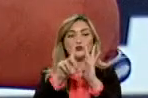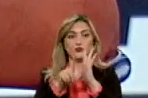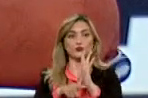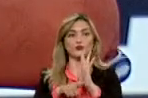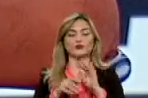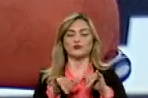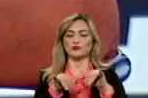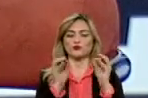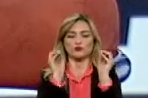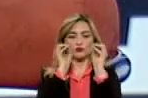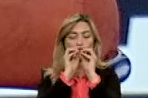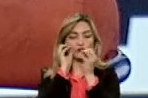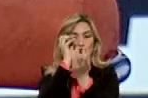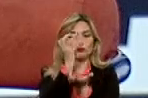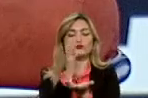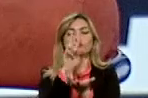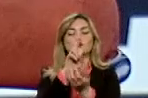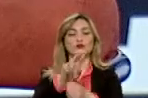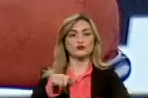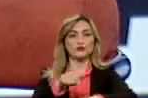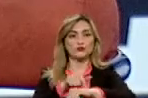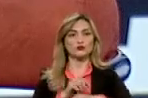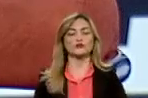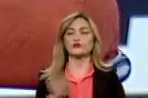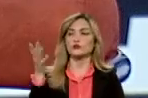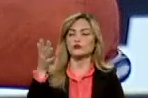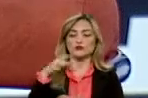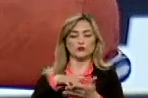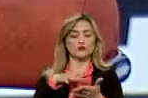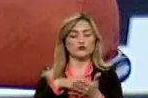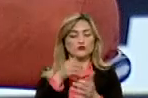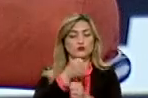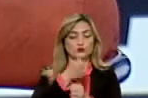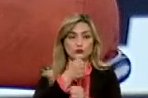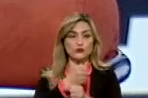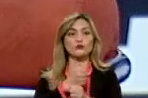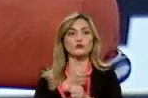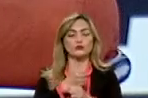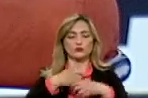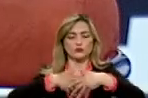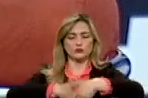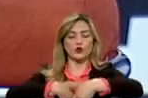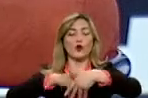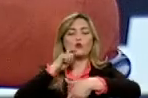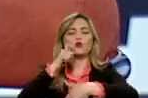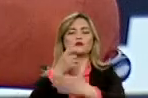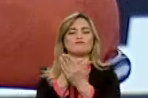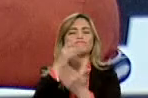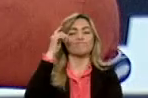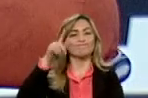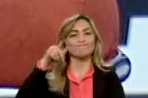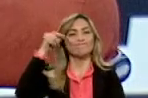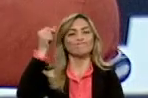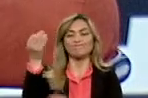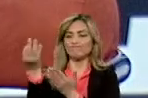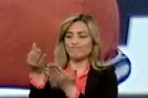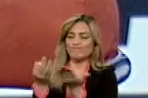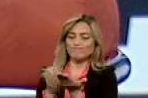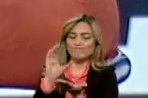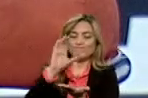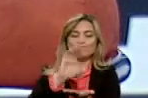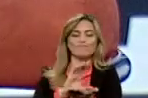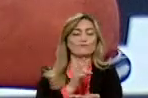8:44, seguimos informando en 24 horas. Docentes, estudiantes y trabajadores salieron a las calles a exigir al gobierno el presupuesto para